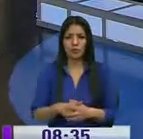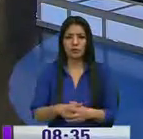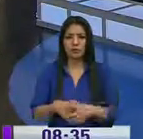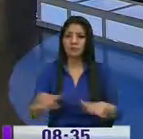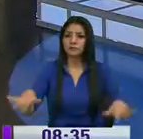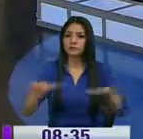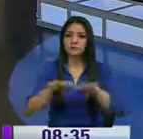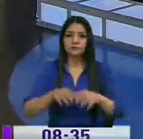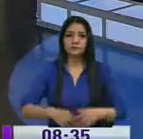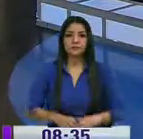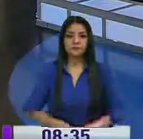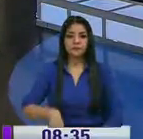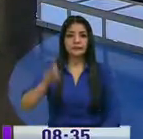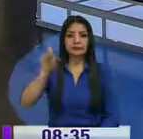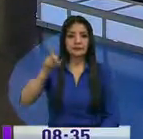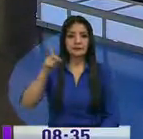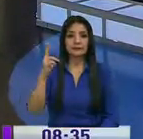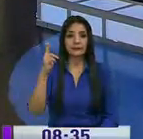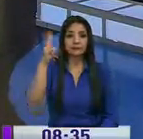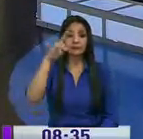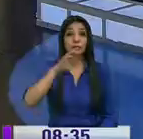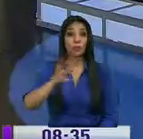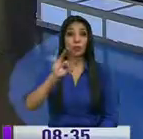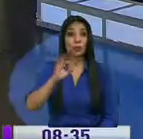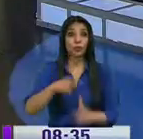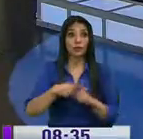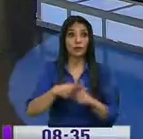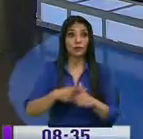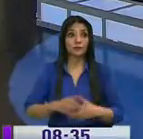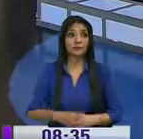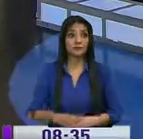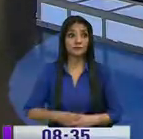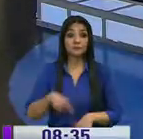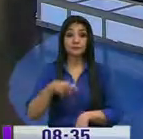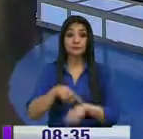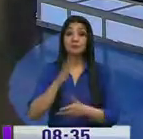entorno, en fin. Necesitan una poda urgente. Y bueno, vamos a una pausa comercial.